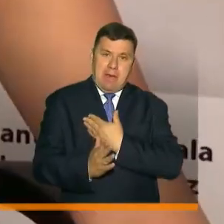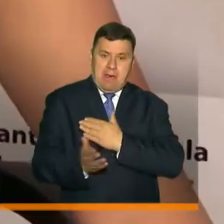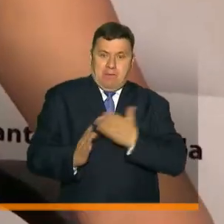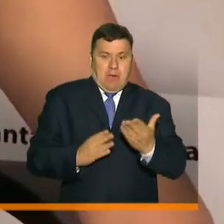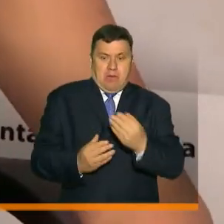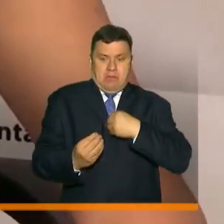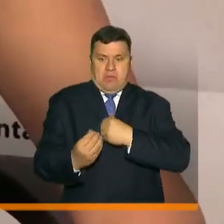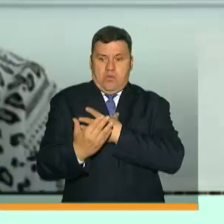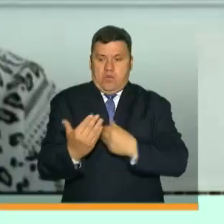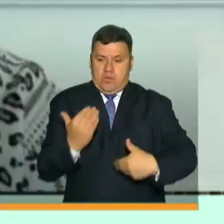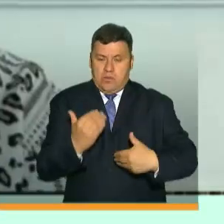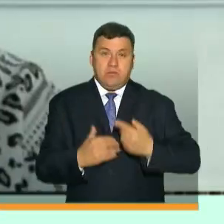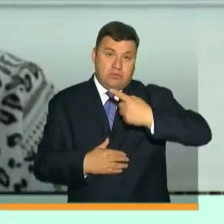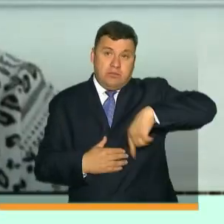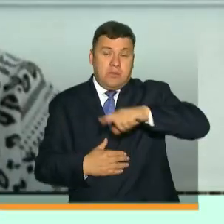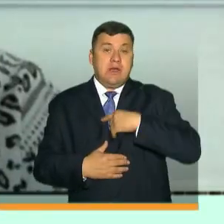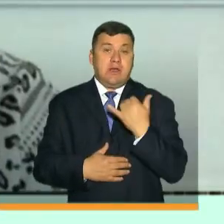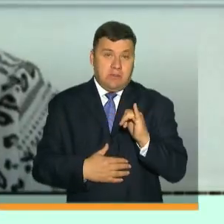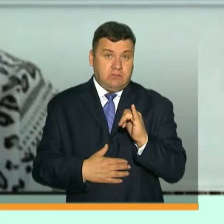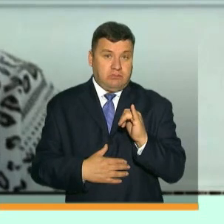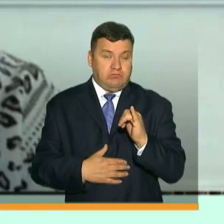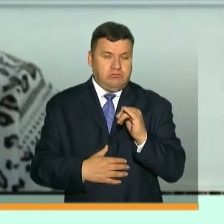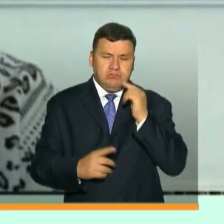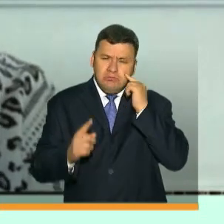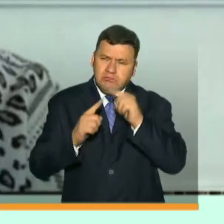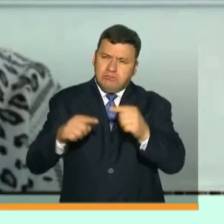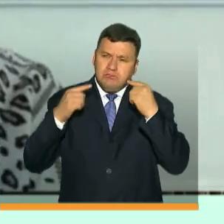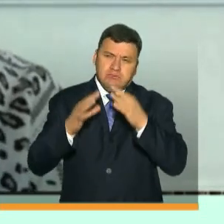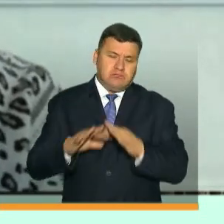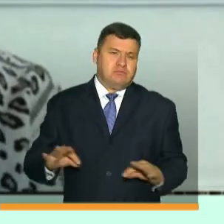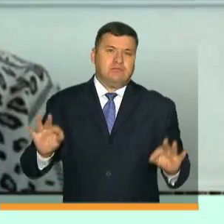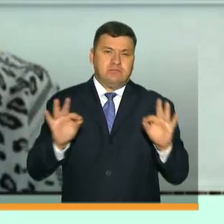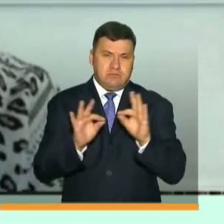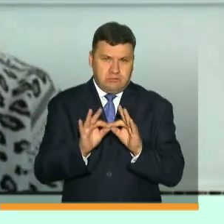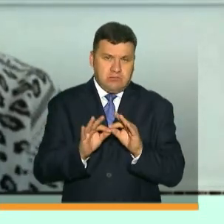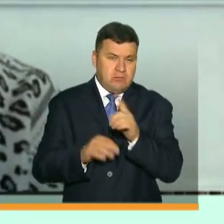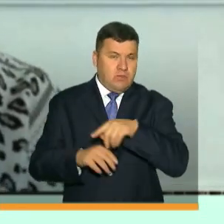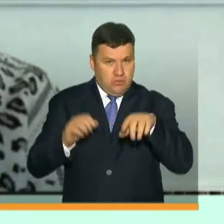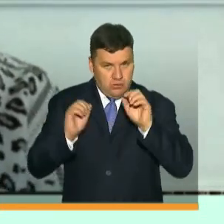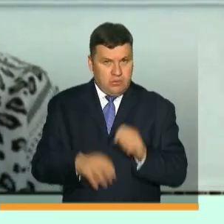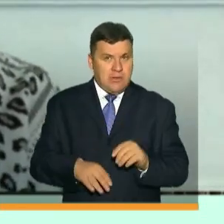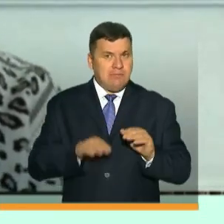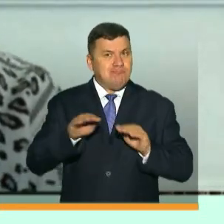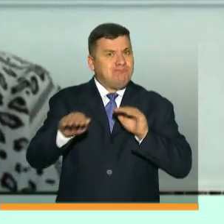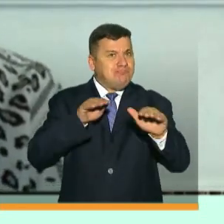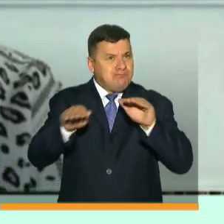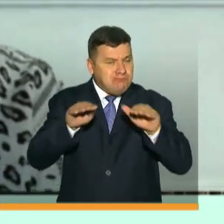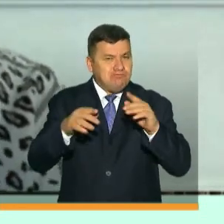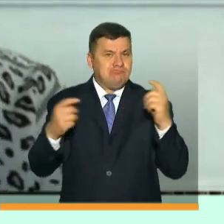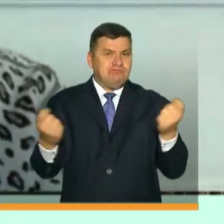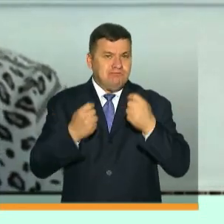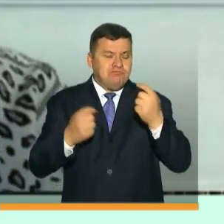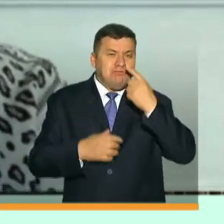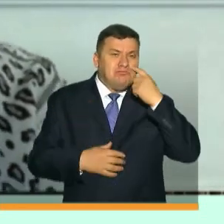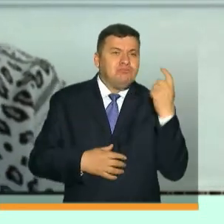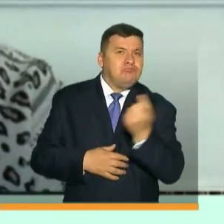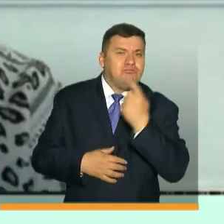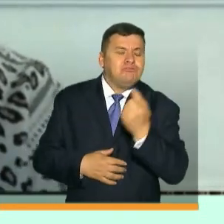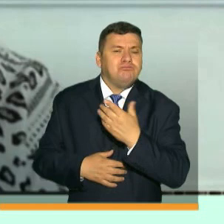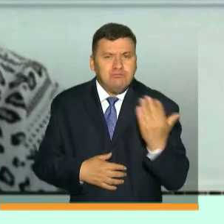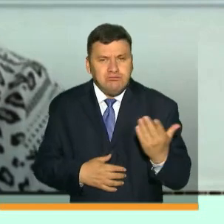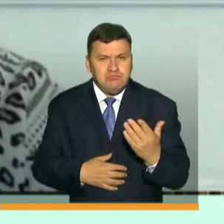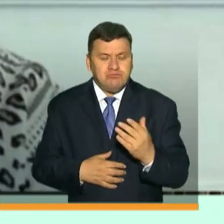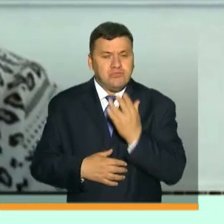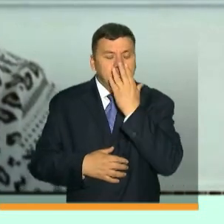mundo. Nosotros nos hemos impuesto una meta importante de poder convocar, de poder buscar que